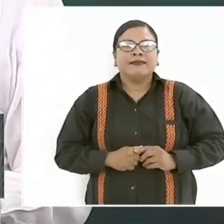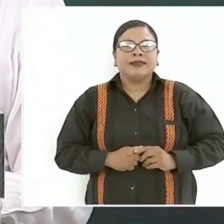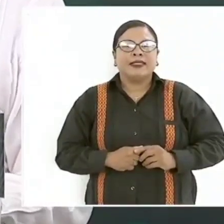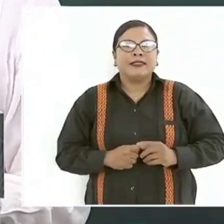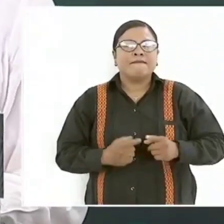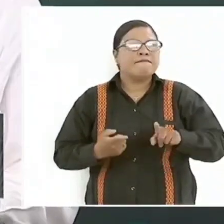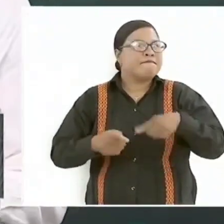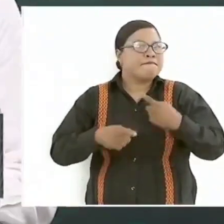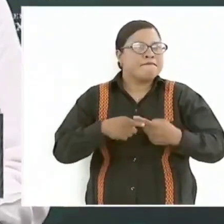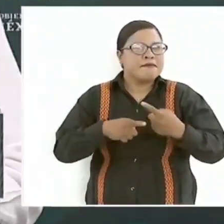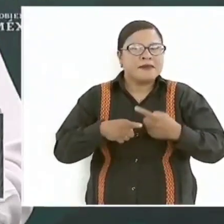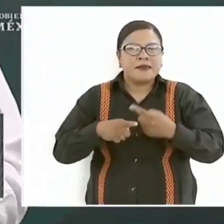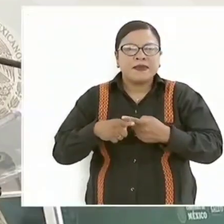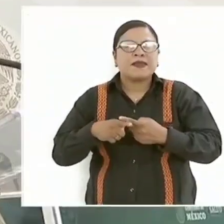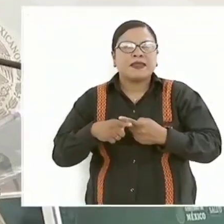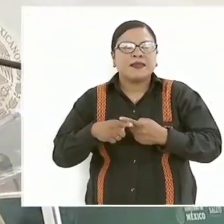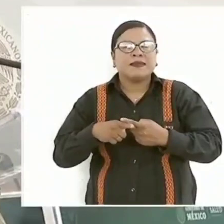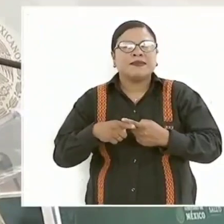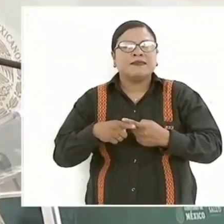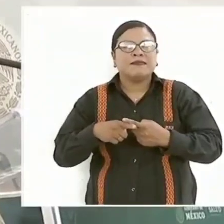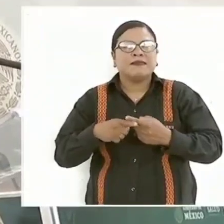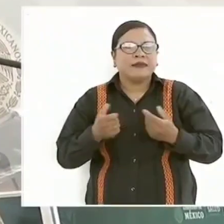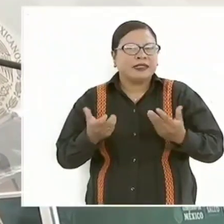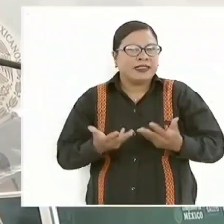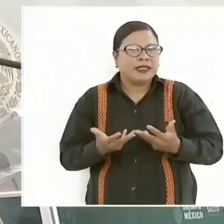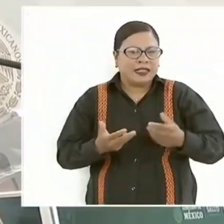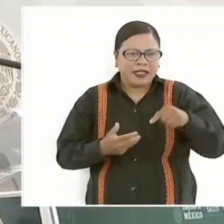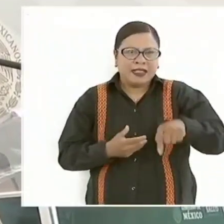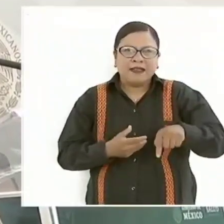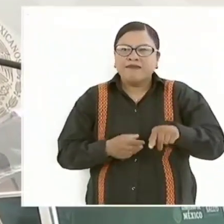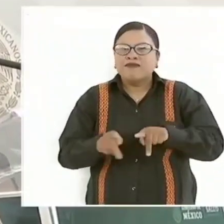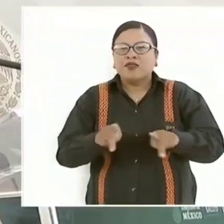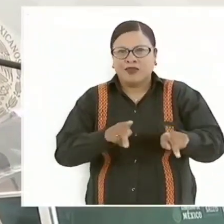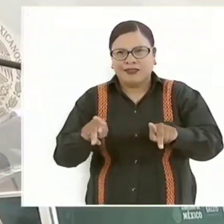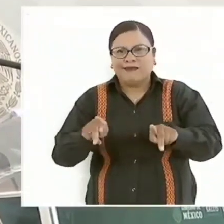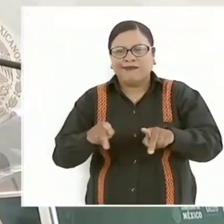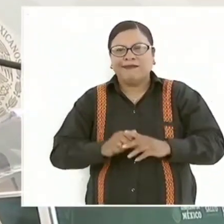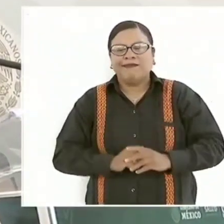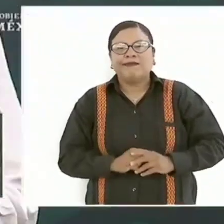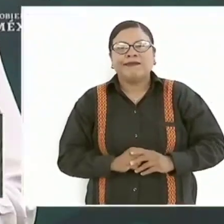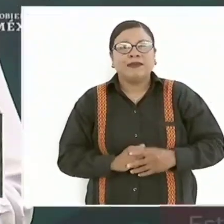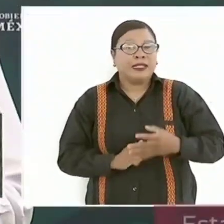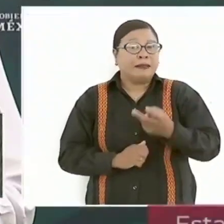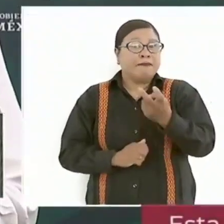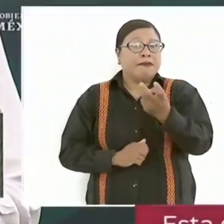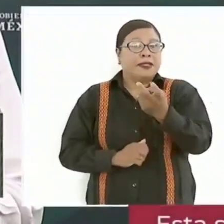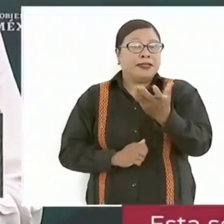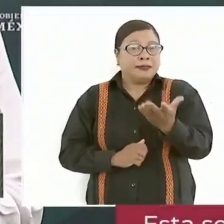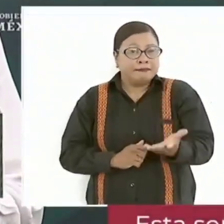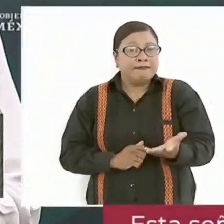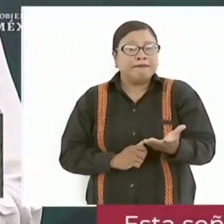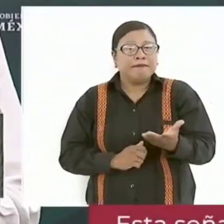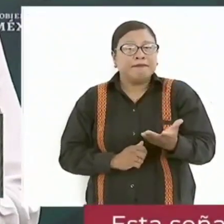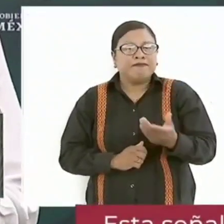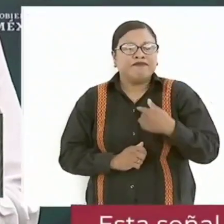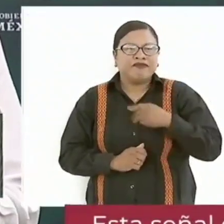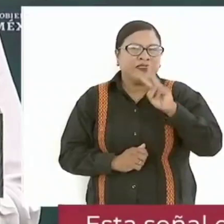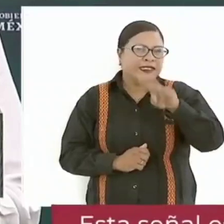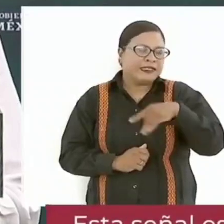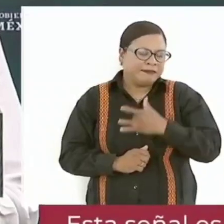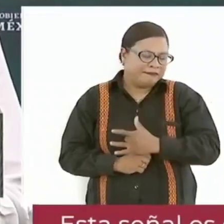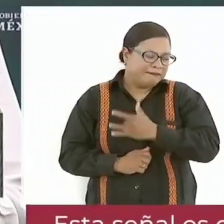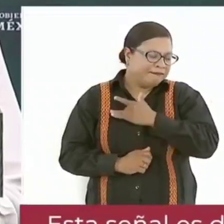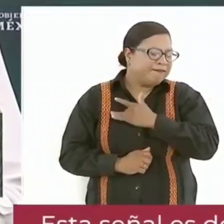productiva, fecunda de este pueblo. Por eso me da mucho